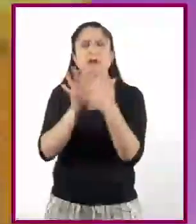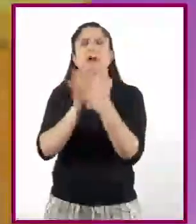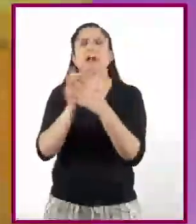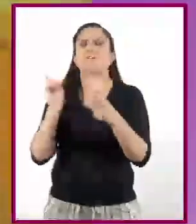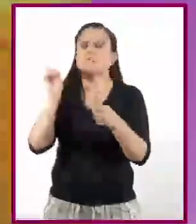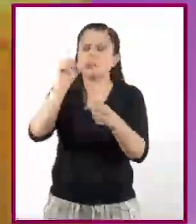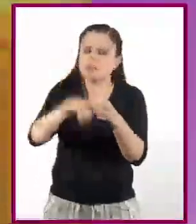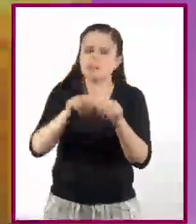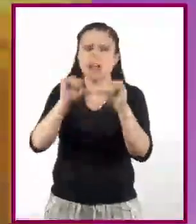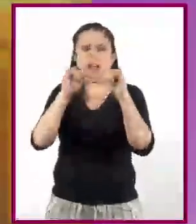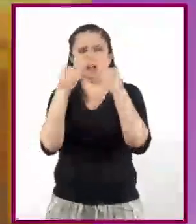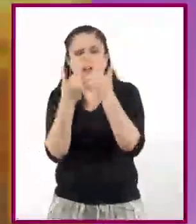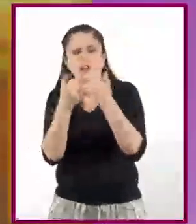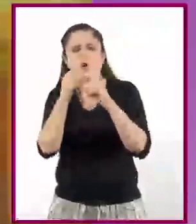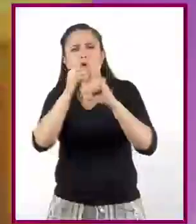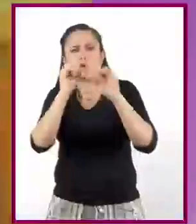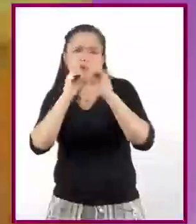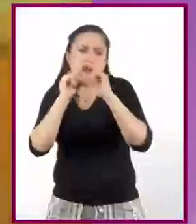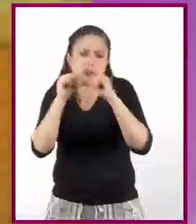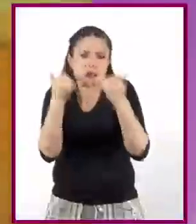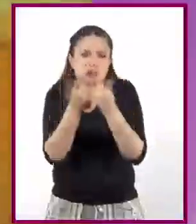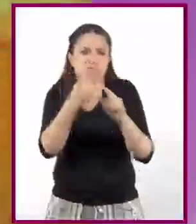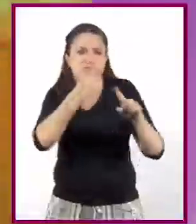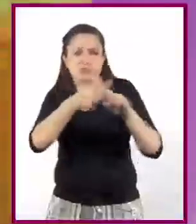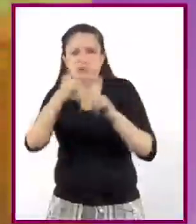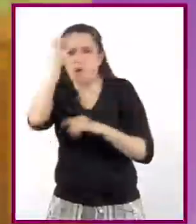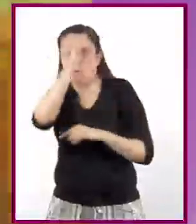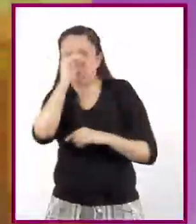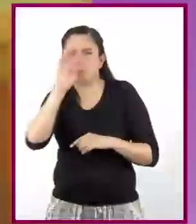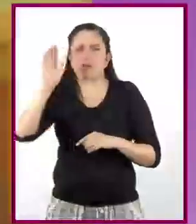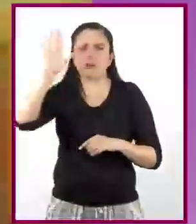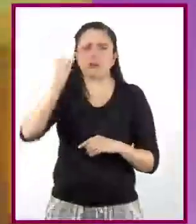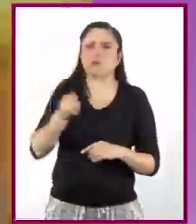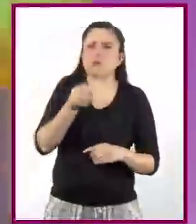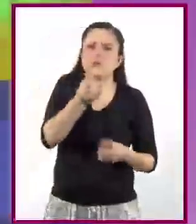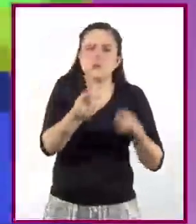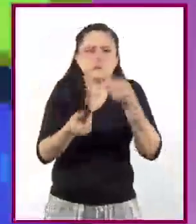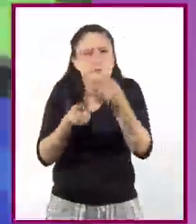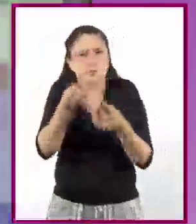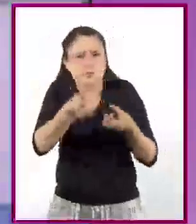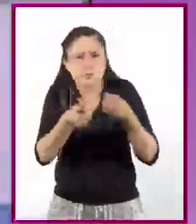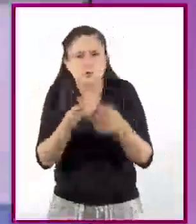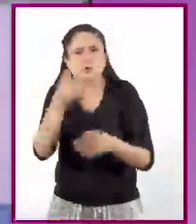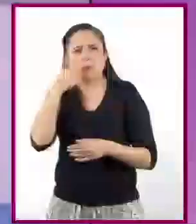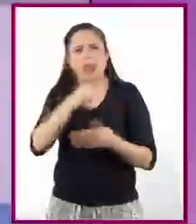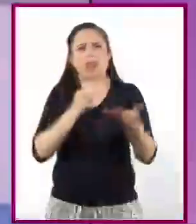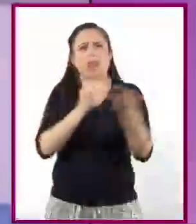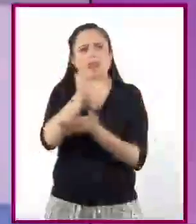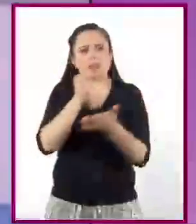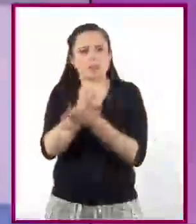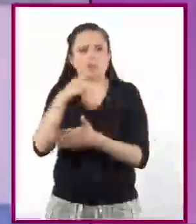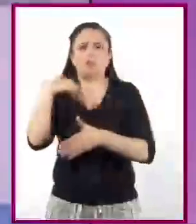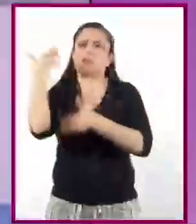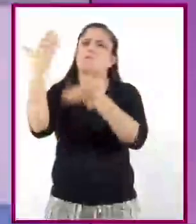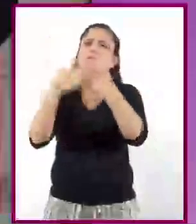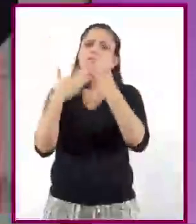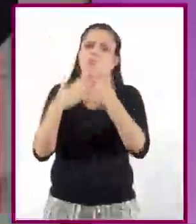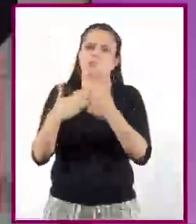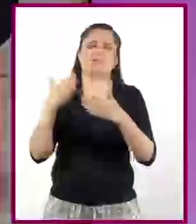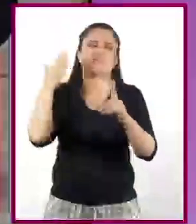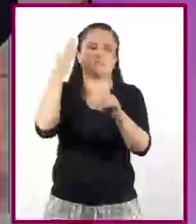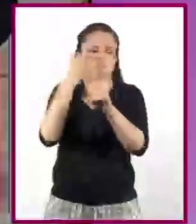ciudadana, política, hacer valer tu opinión y, como bien decía el compañero, ir preparándote para tomar tus decisiones cuando así